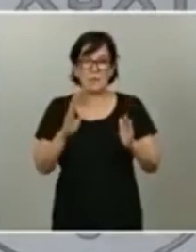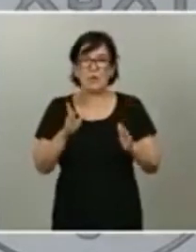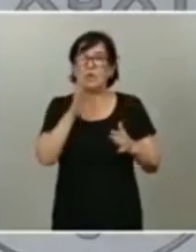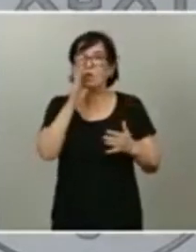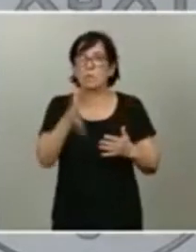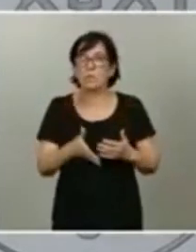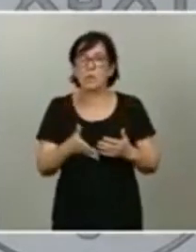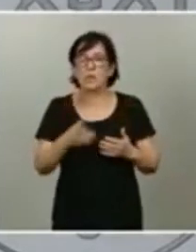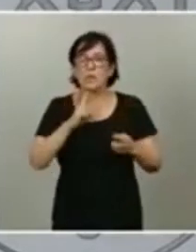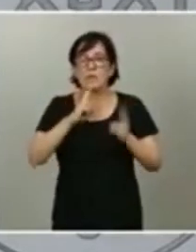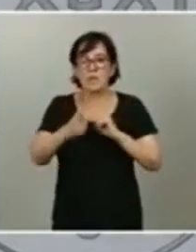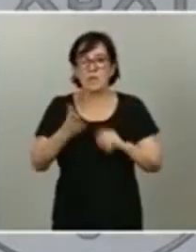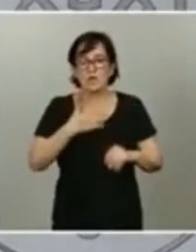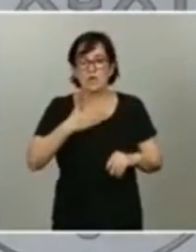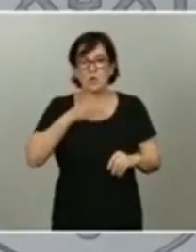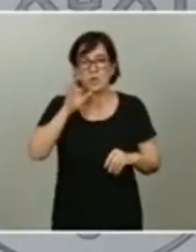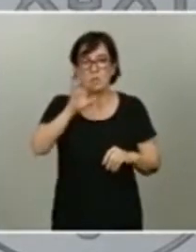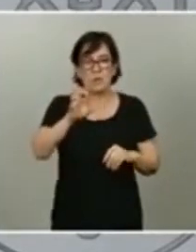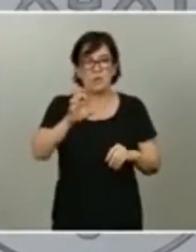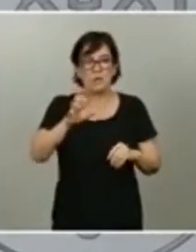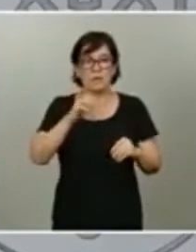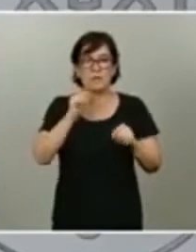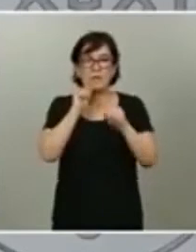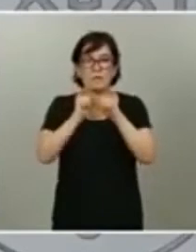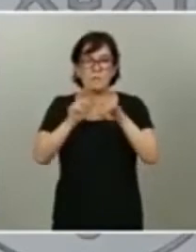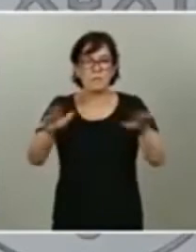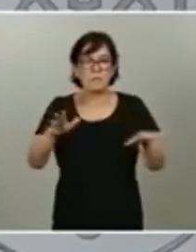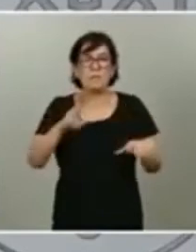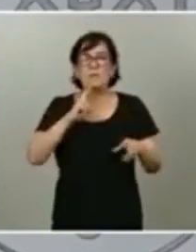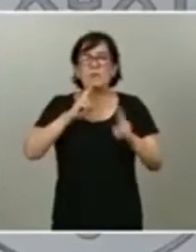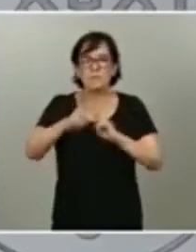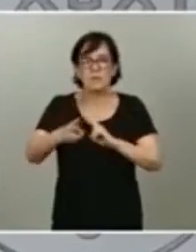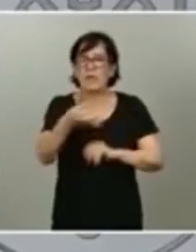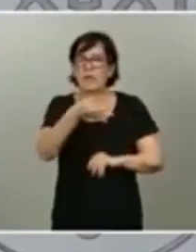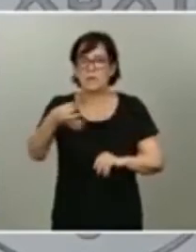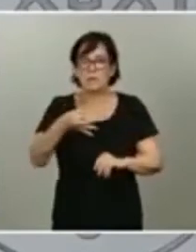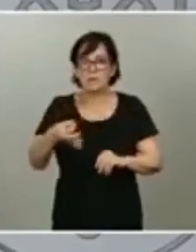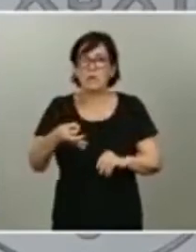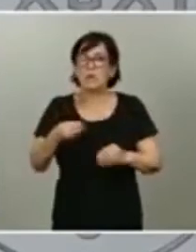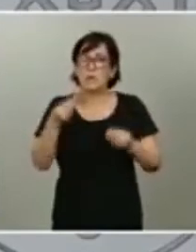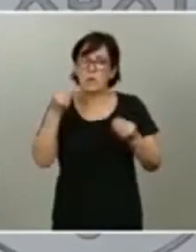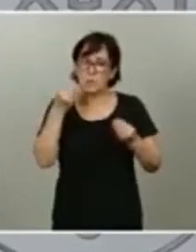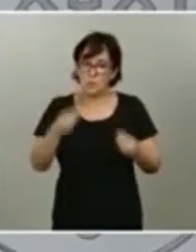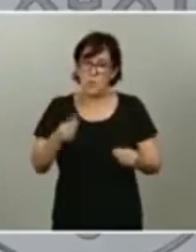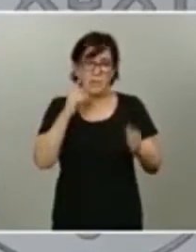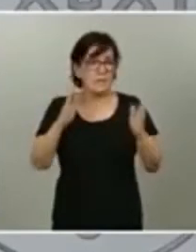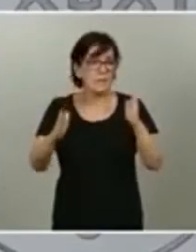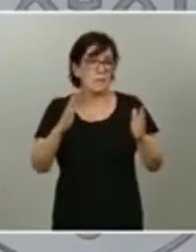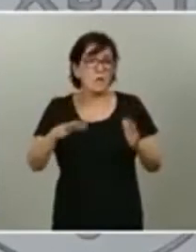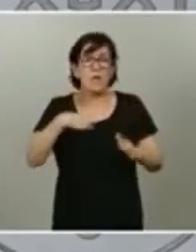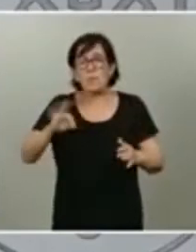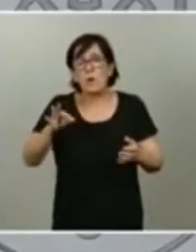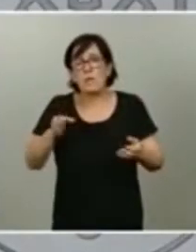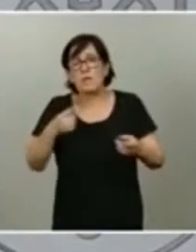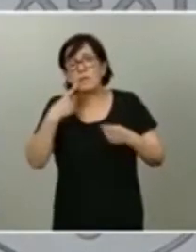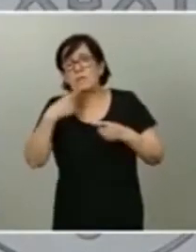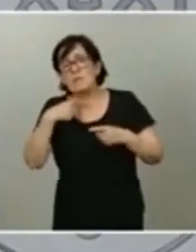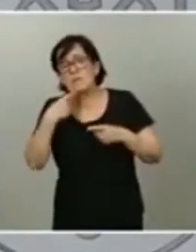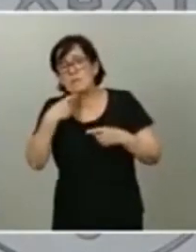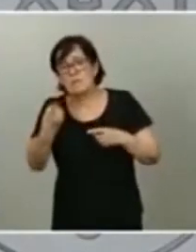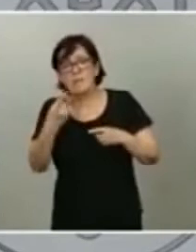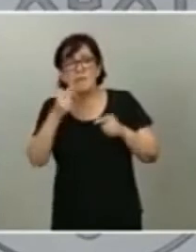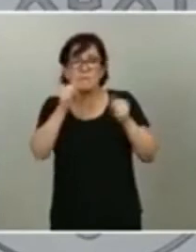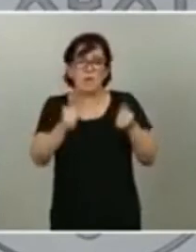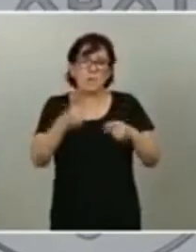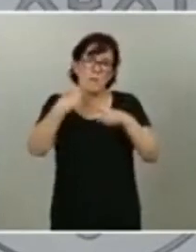respuesta de nuestro país ante la pandemia fue una respuesta adecuada y eficaz a ese momento se puede expresar de diferentes maneras pero